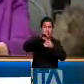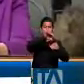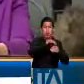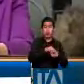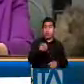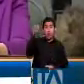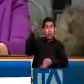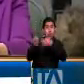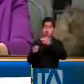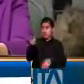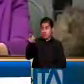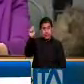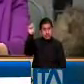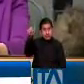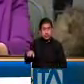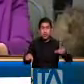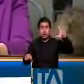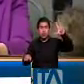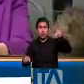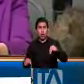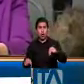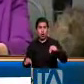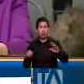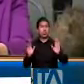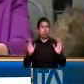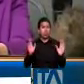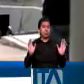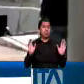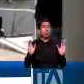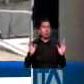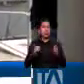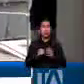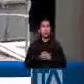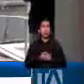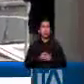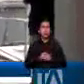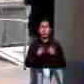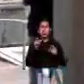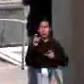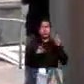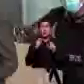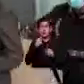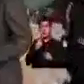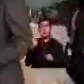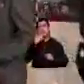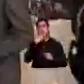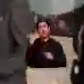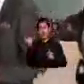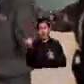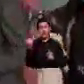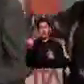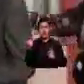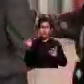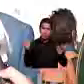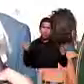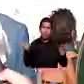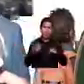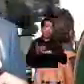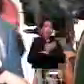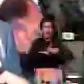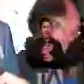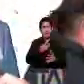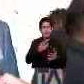decida respecto del enjuiciamiento político. Los legisladores explicaron que por esto la decisión debió tomarla el Pleno.